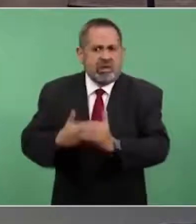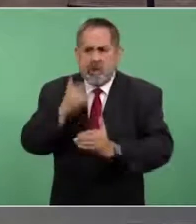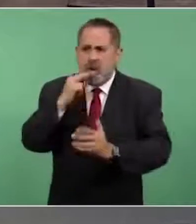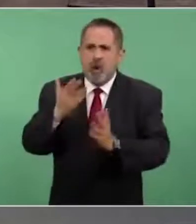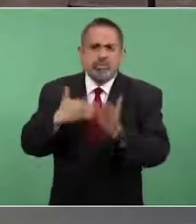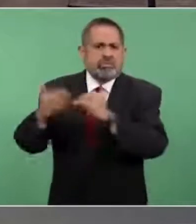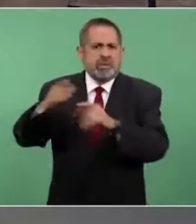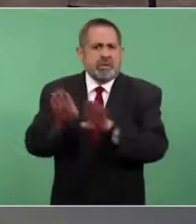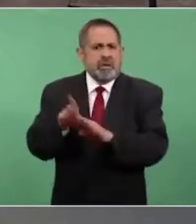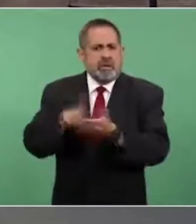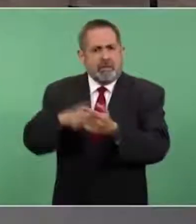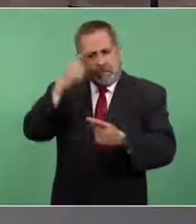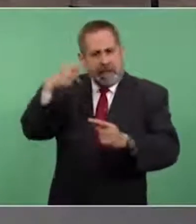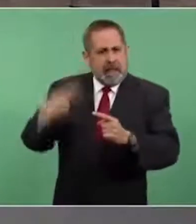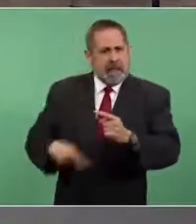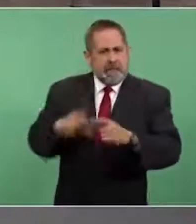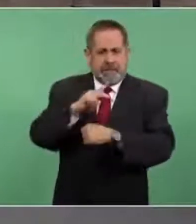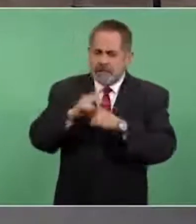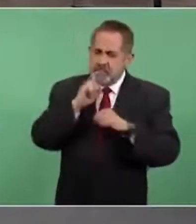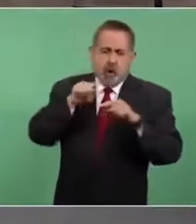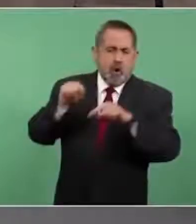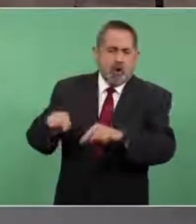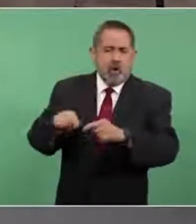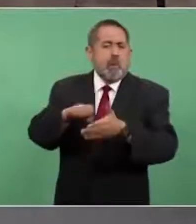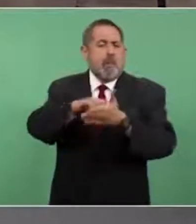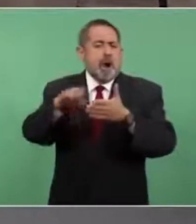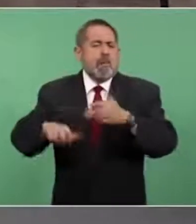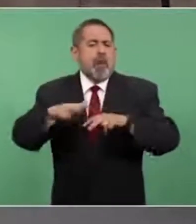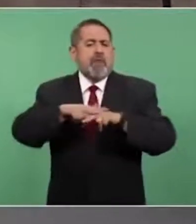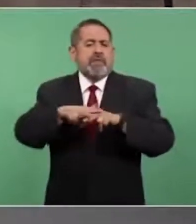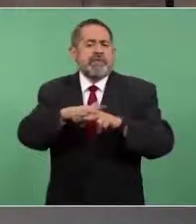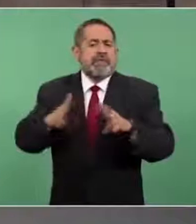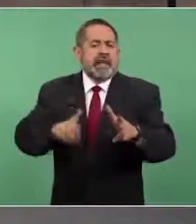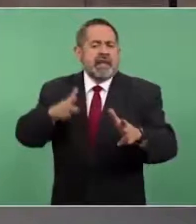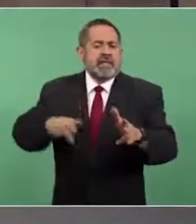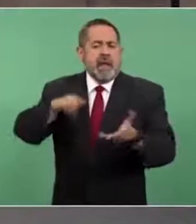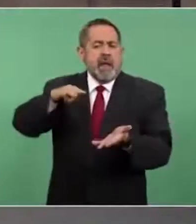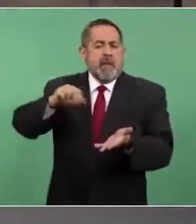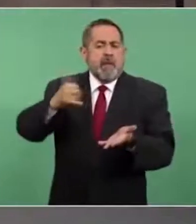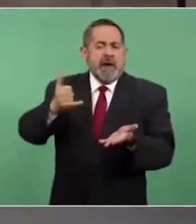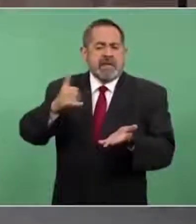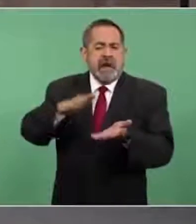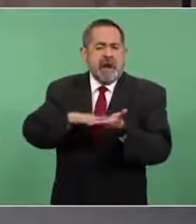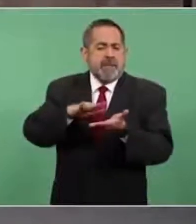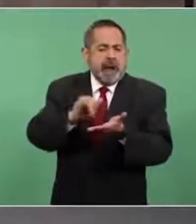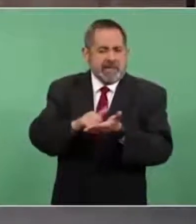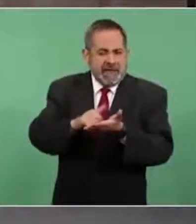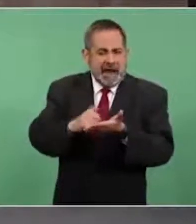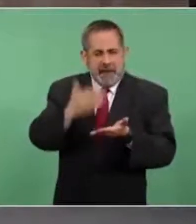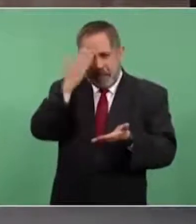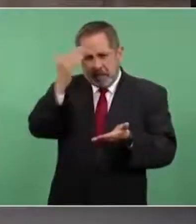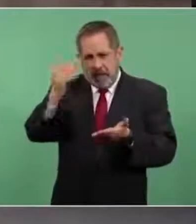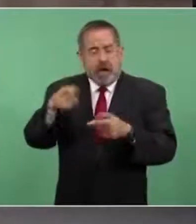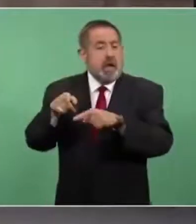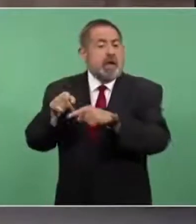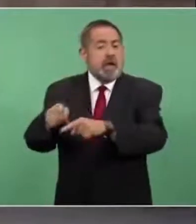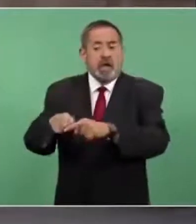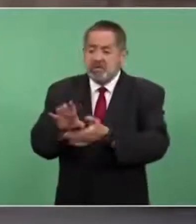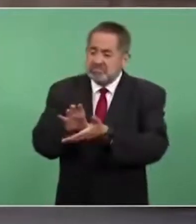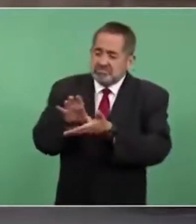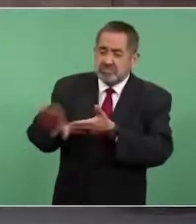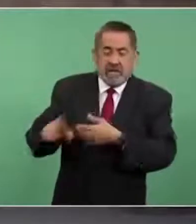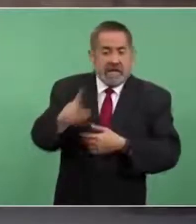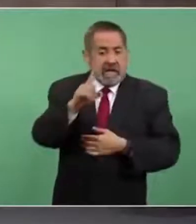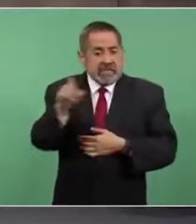nuestro país. Por ejemplo, el Tren Maya implica una inversión del orden de